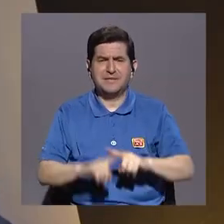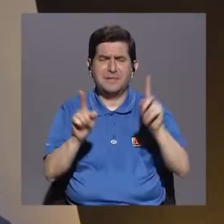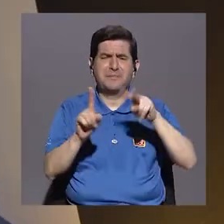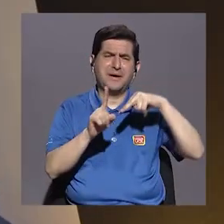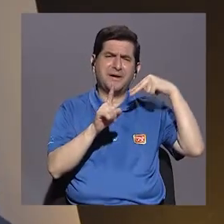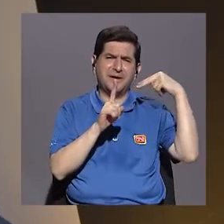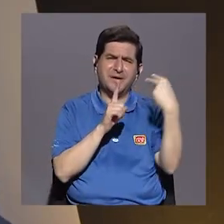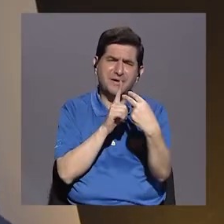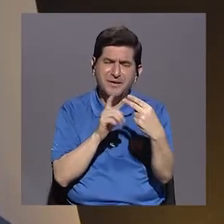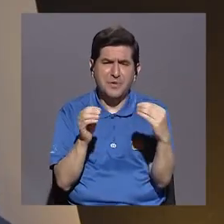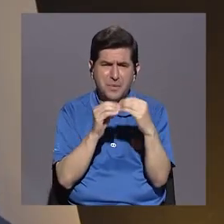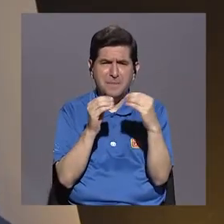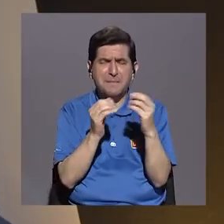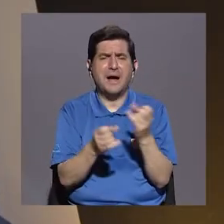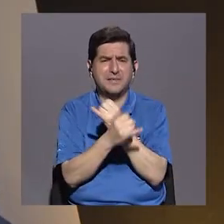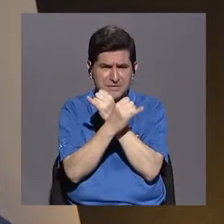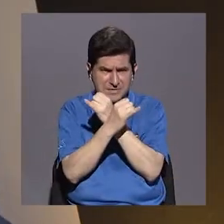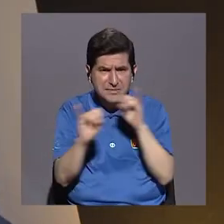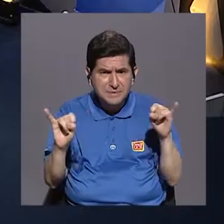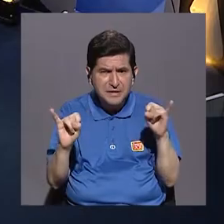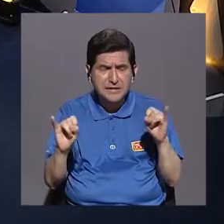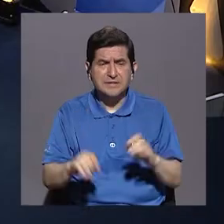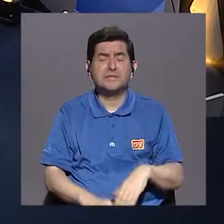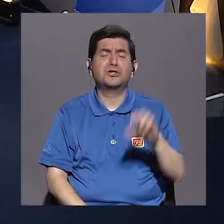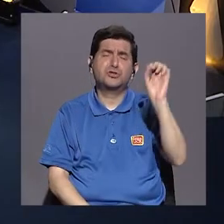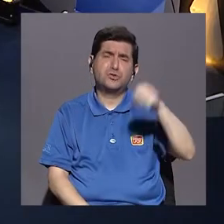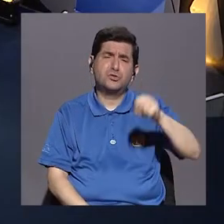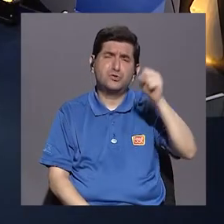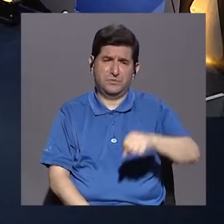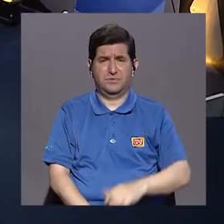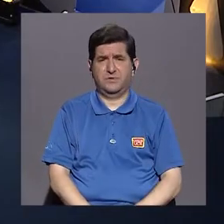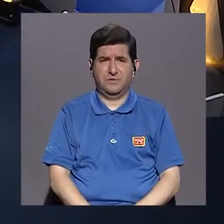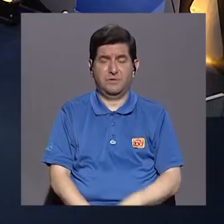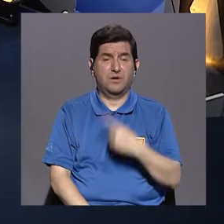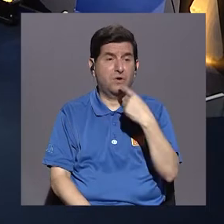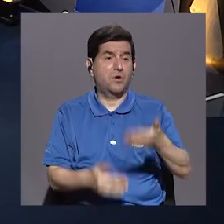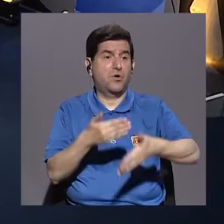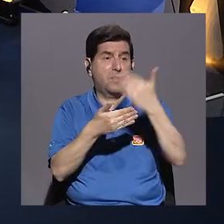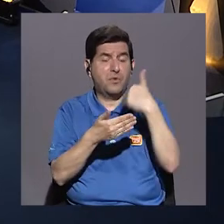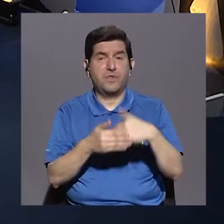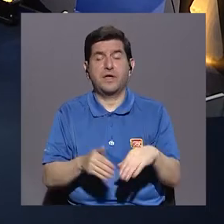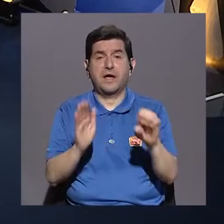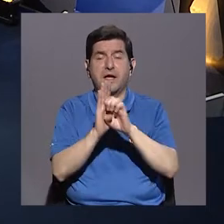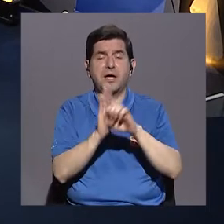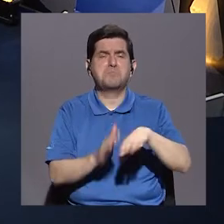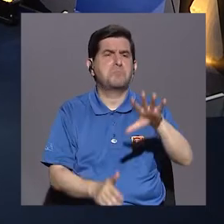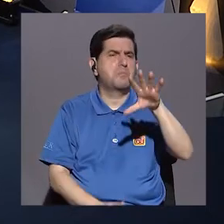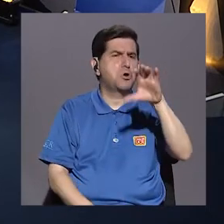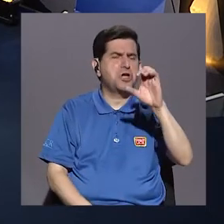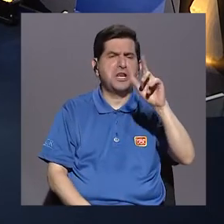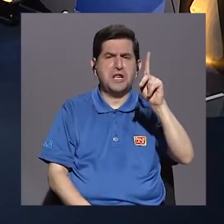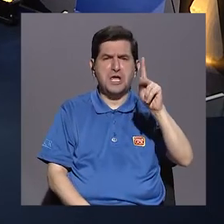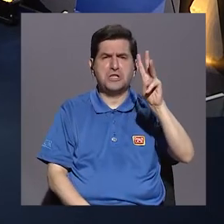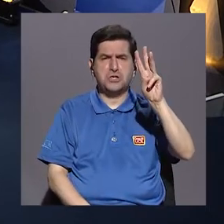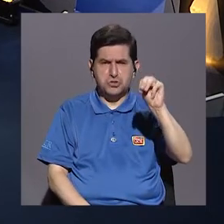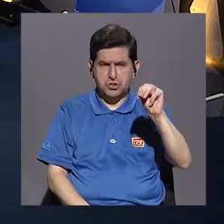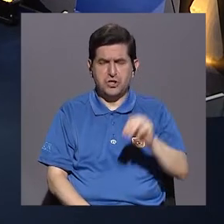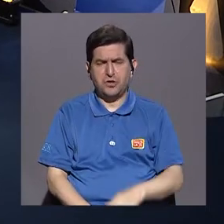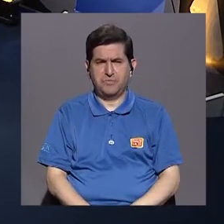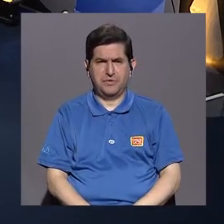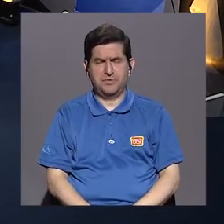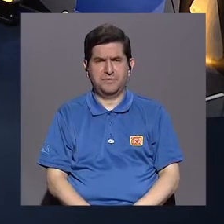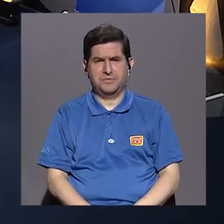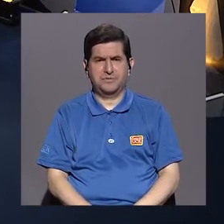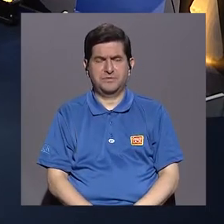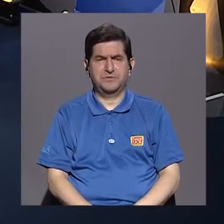si damos autor de ahora que sí sí como le decía yo pongámoslo en 500 kilómetros por los 5